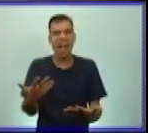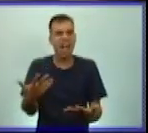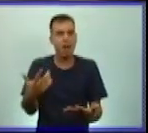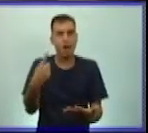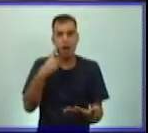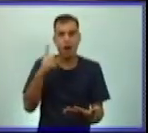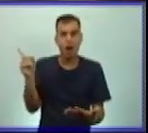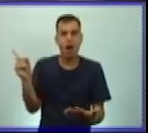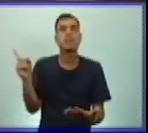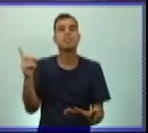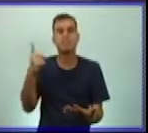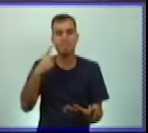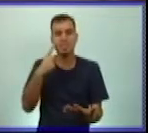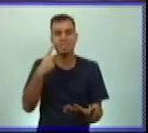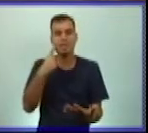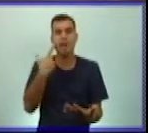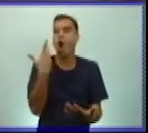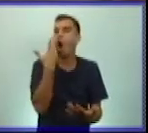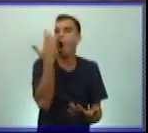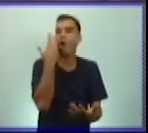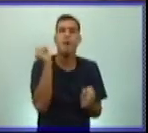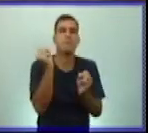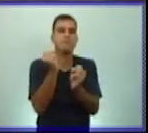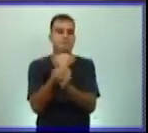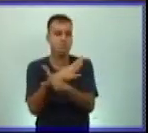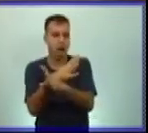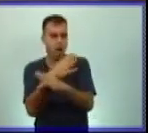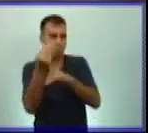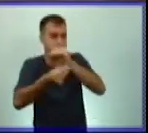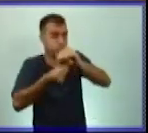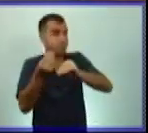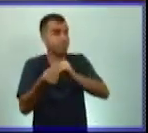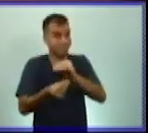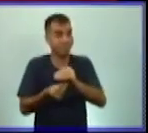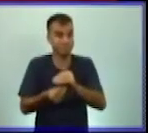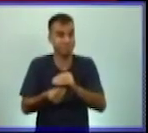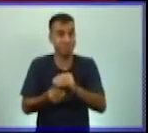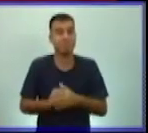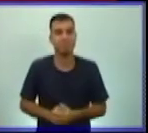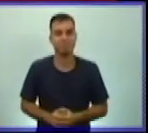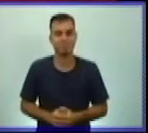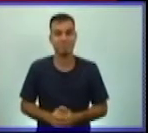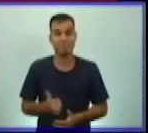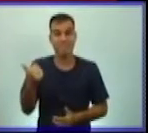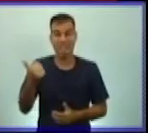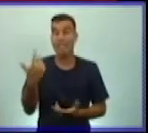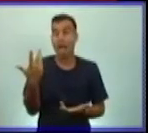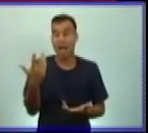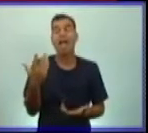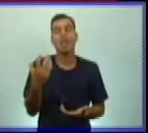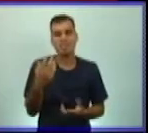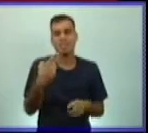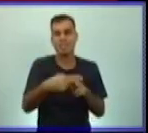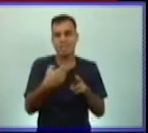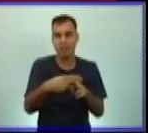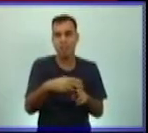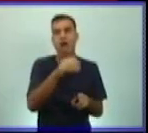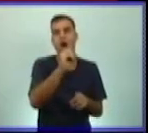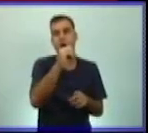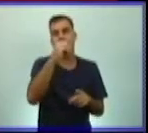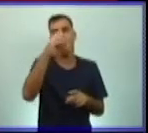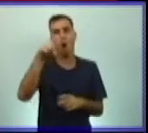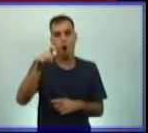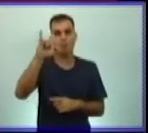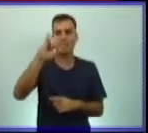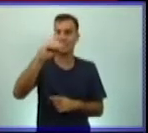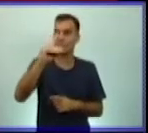un sólido de color blanco, un sólido que es el óxido de magnesio. Es decir, que ustedes pudieron